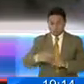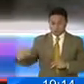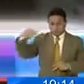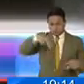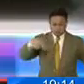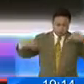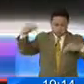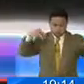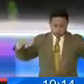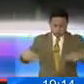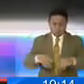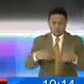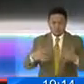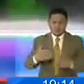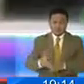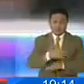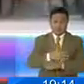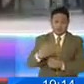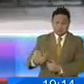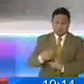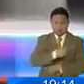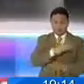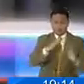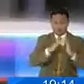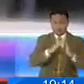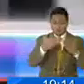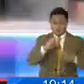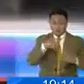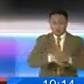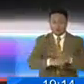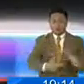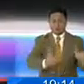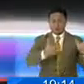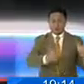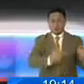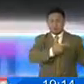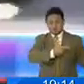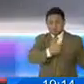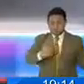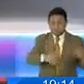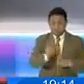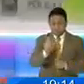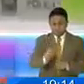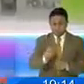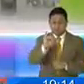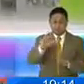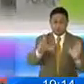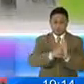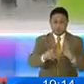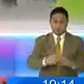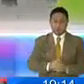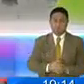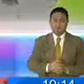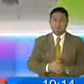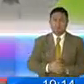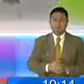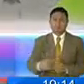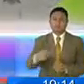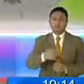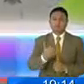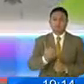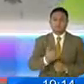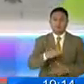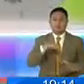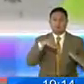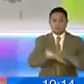recaudo. Contaban con información que en la vivienda guardaban armas y munición supuestamente de manera ilegal. Aquí se realizó un allanamiento